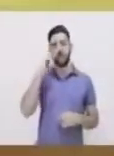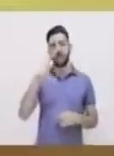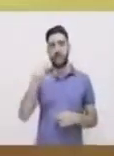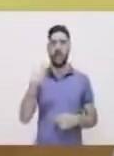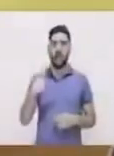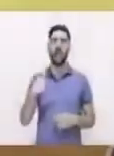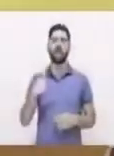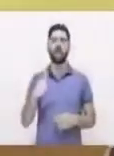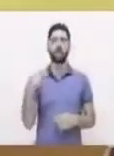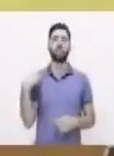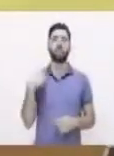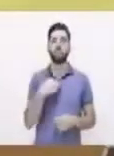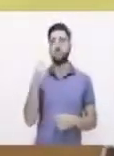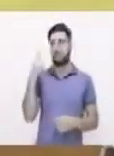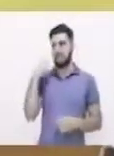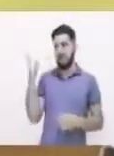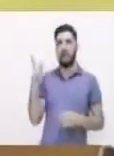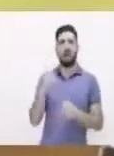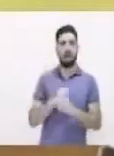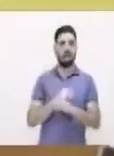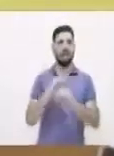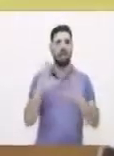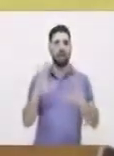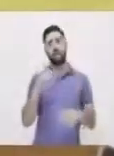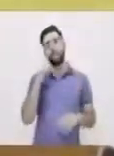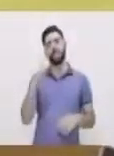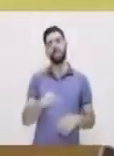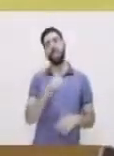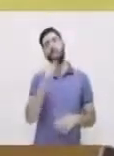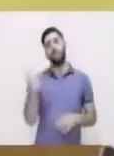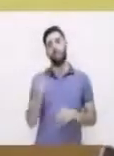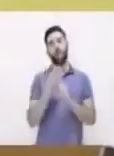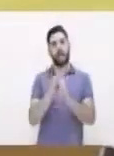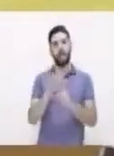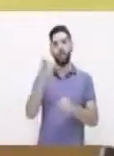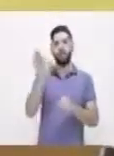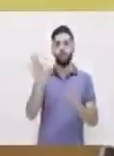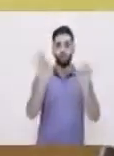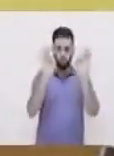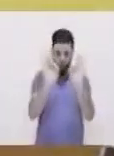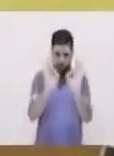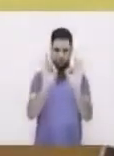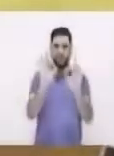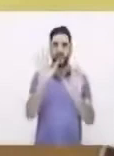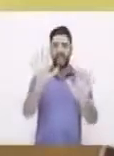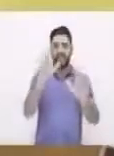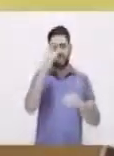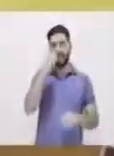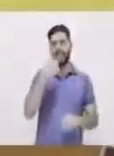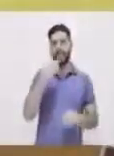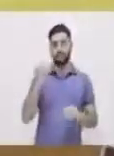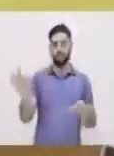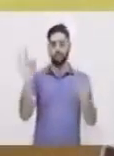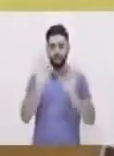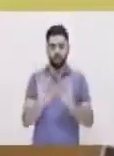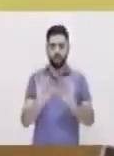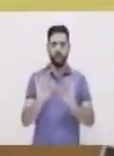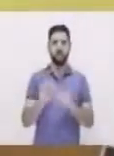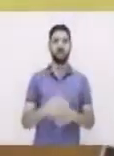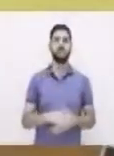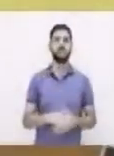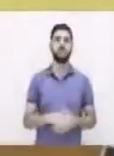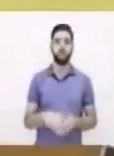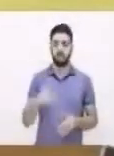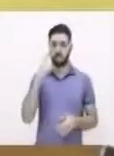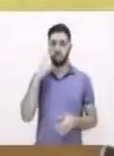las monedas grandes? Probemos también con algunas pequeñas. Tenemos 2 monedas de 10 centavos.